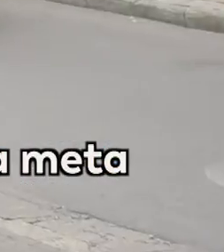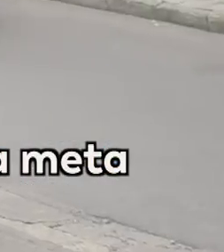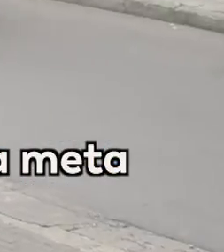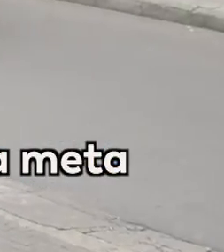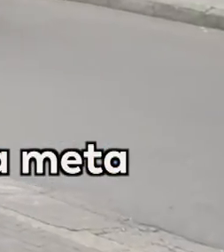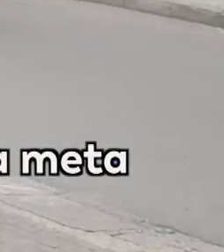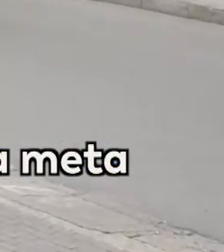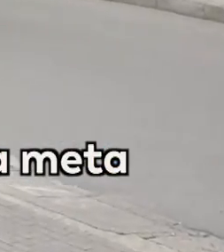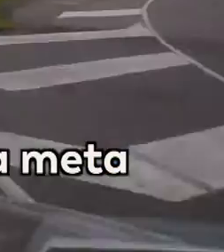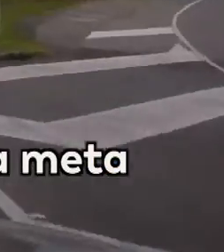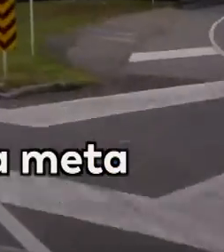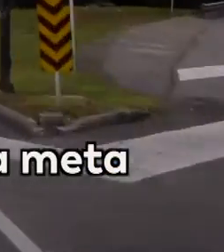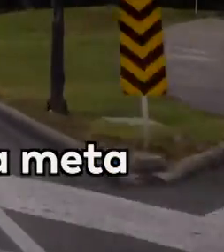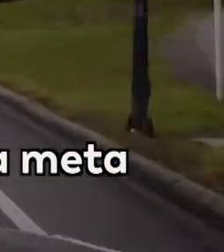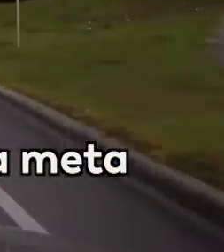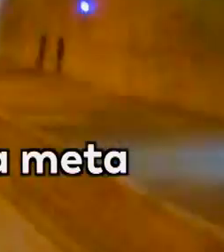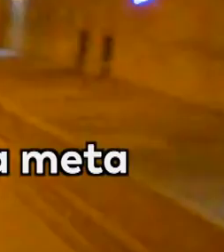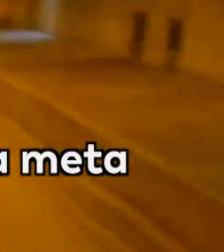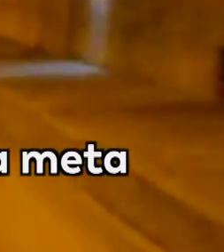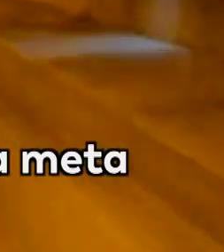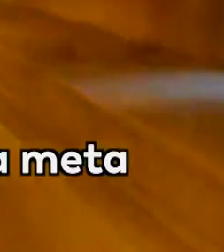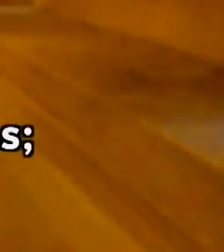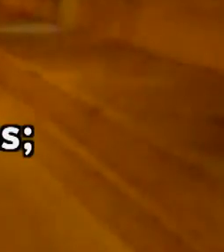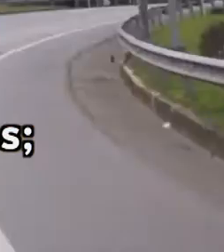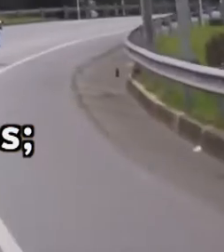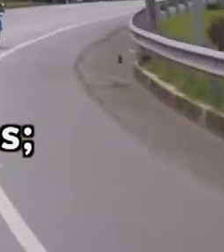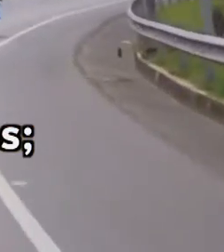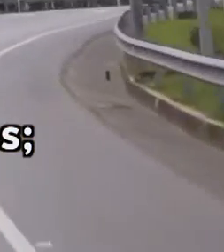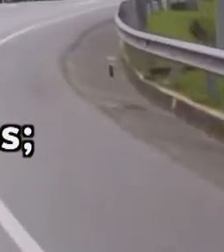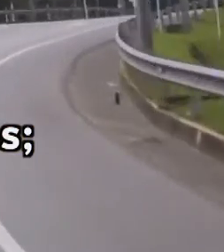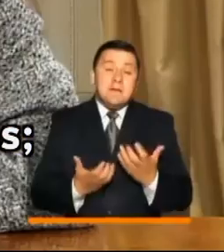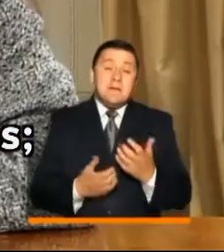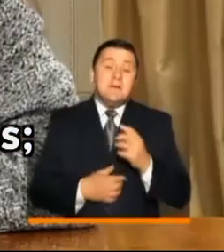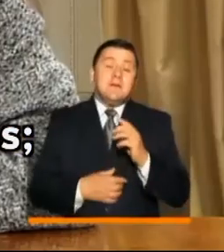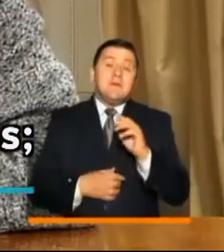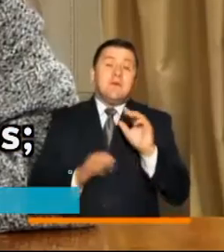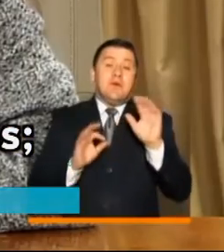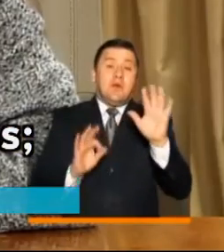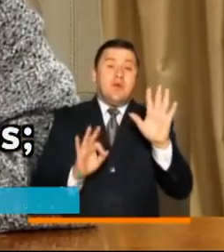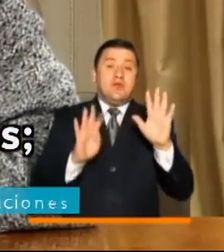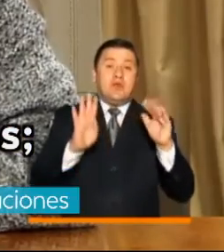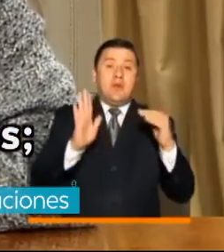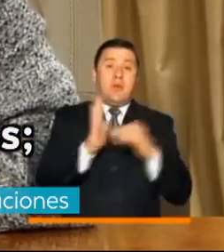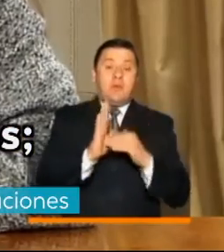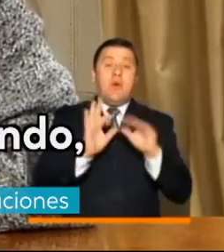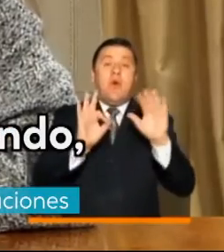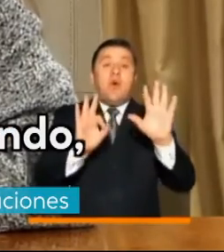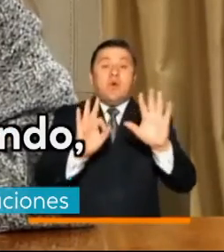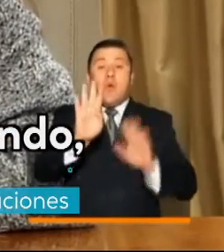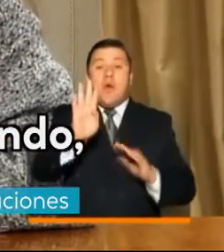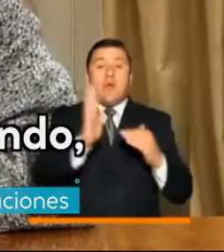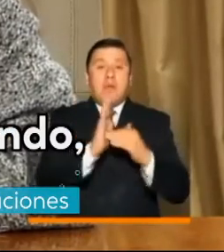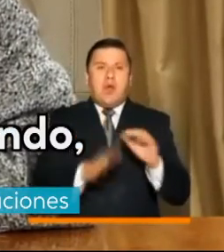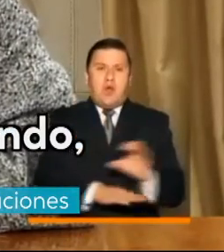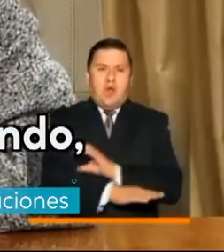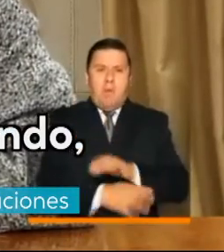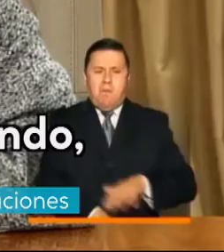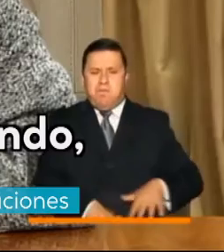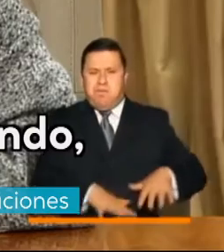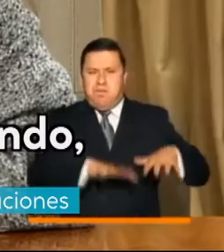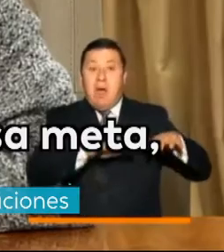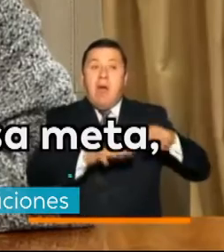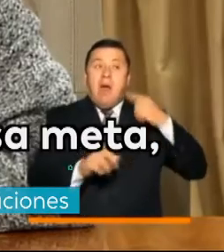presidente, usted nos puso una meta muy importante y es llevar 84 mil computadores. Eso lo hemos